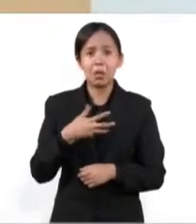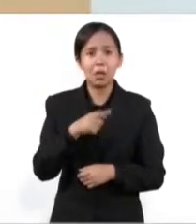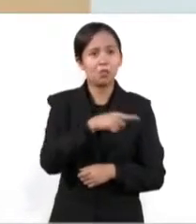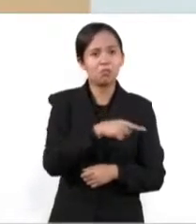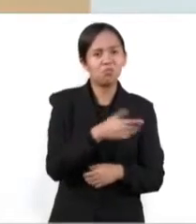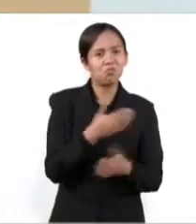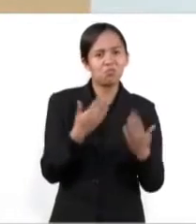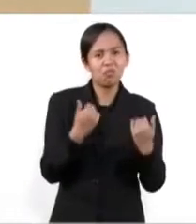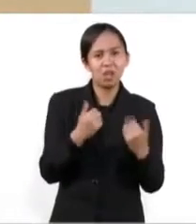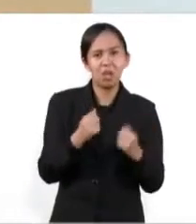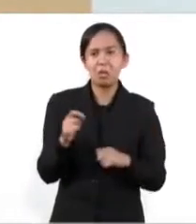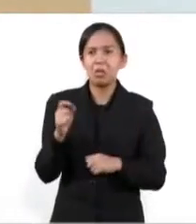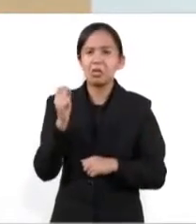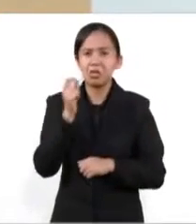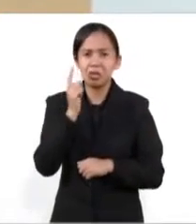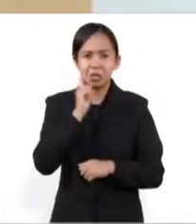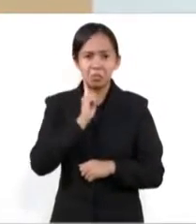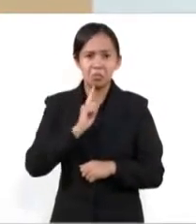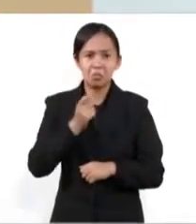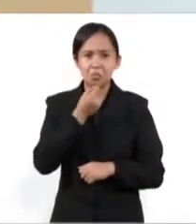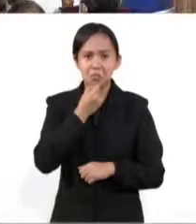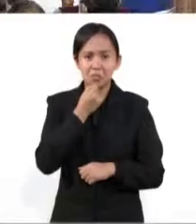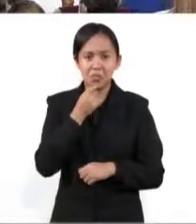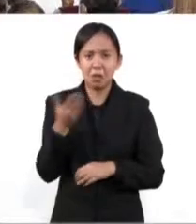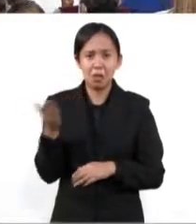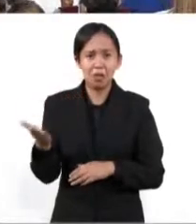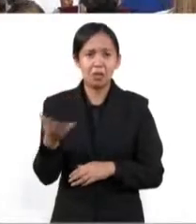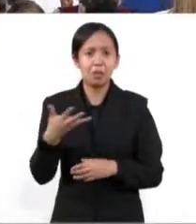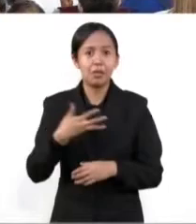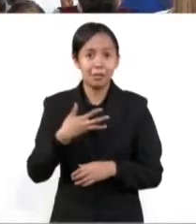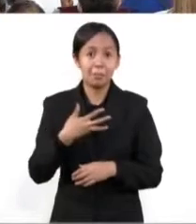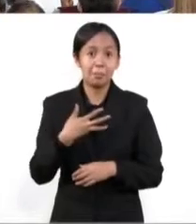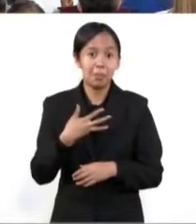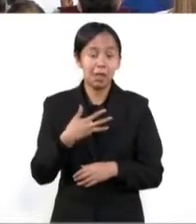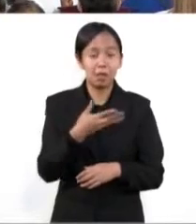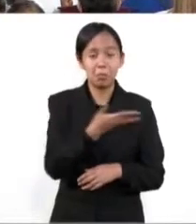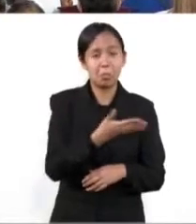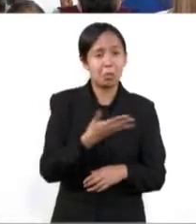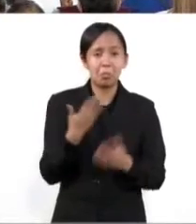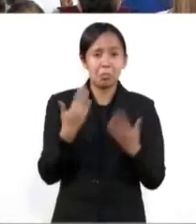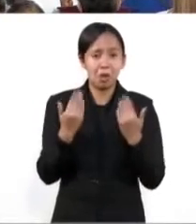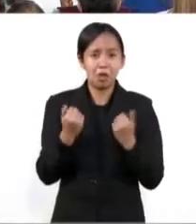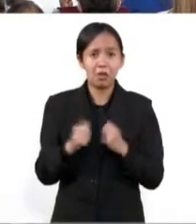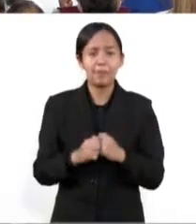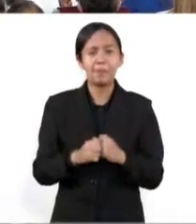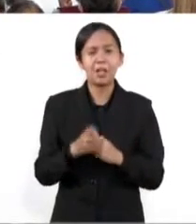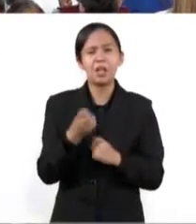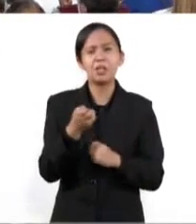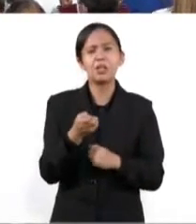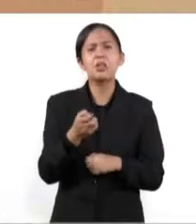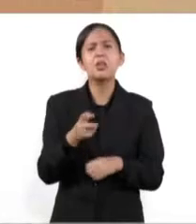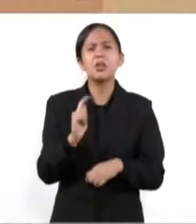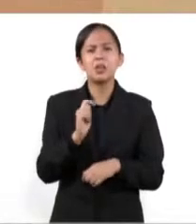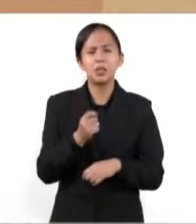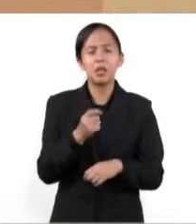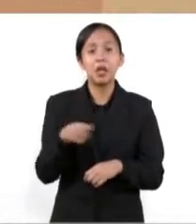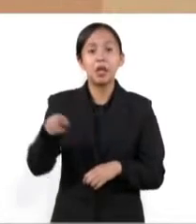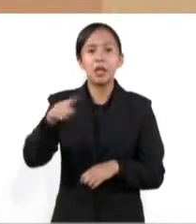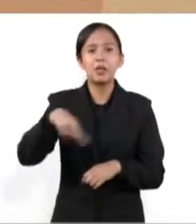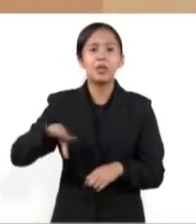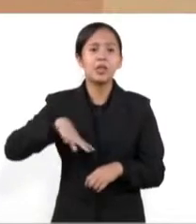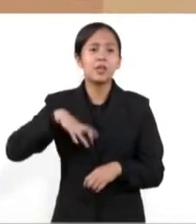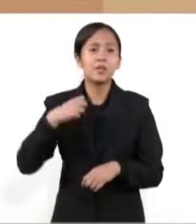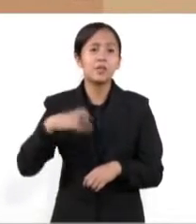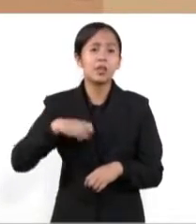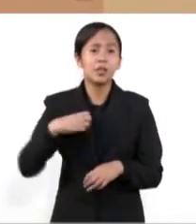la niña que tenía beca y la niña que no. Supuestamente era para que se tuviera una mejor calificación, pero